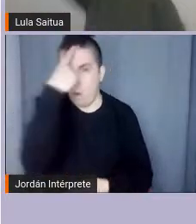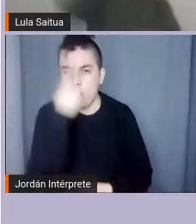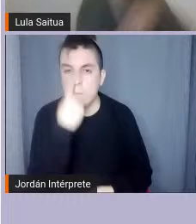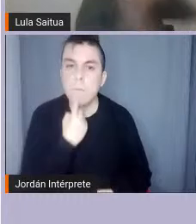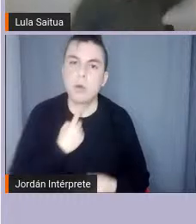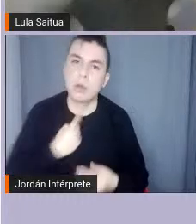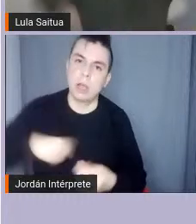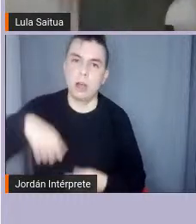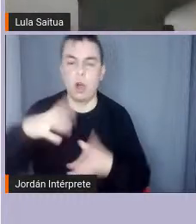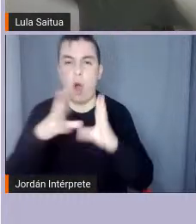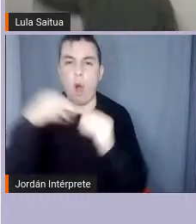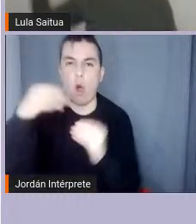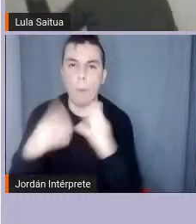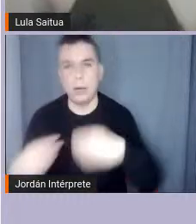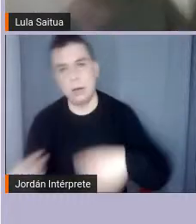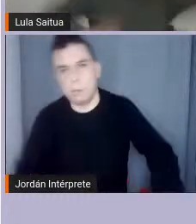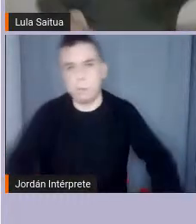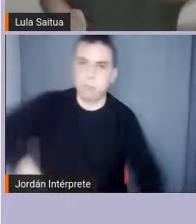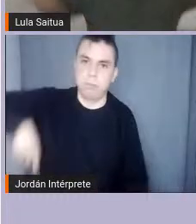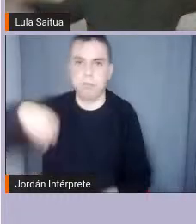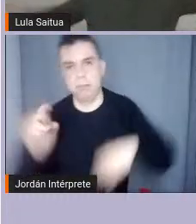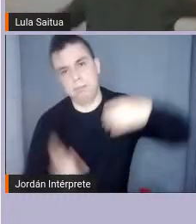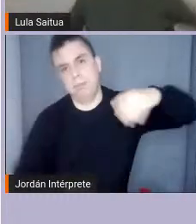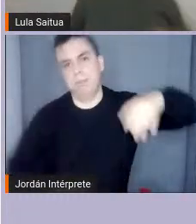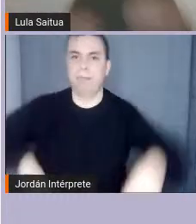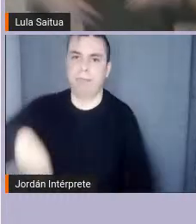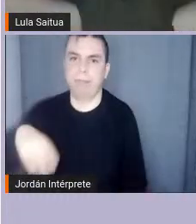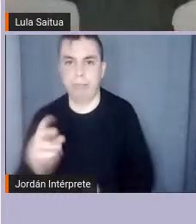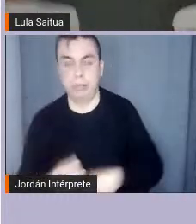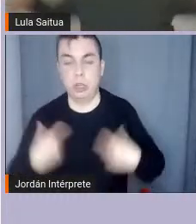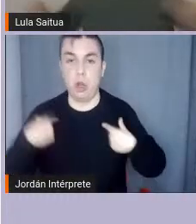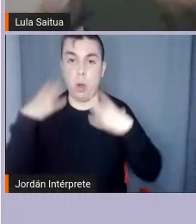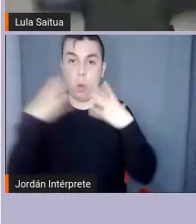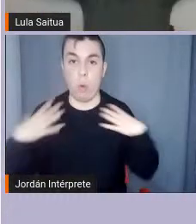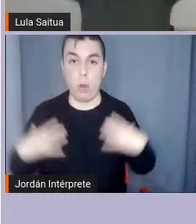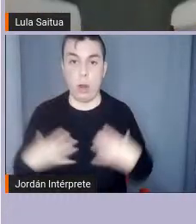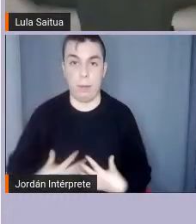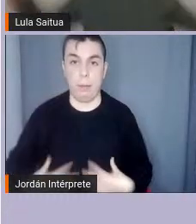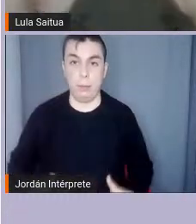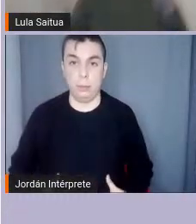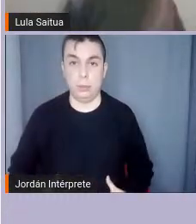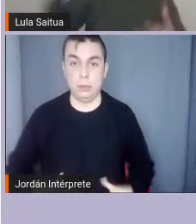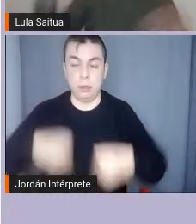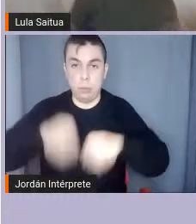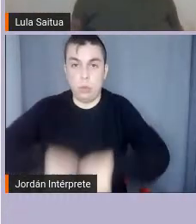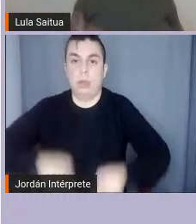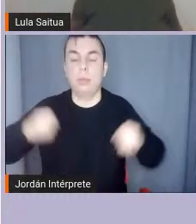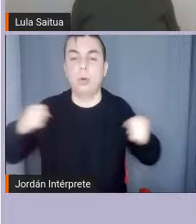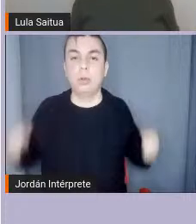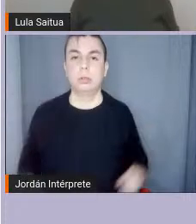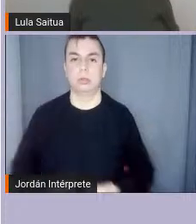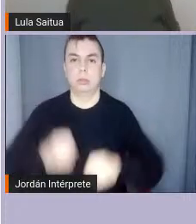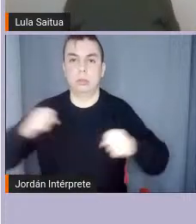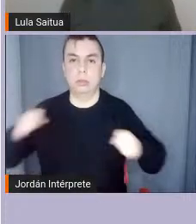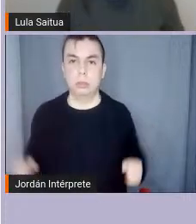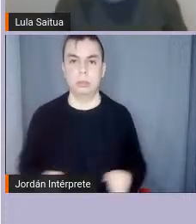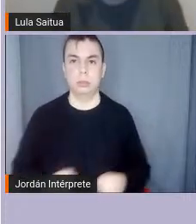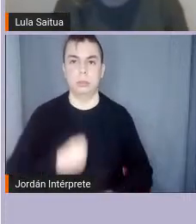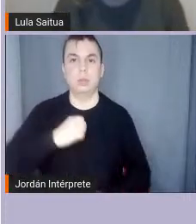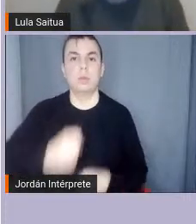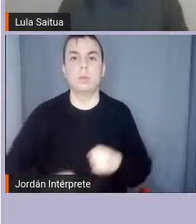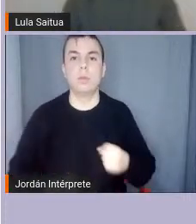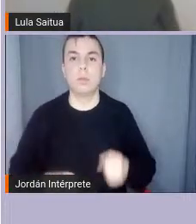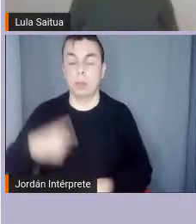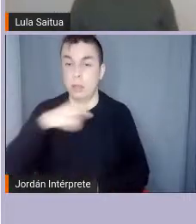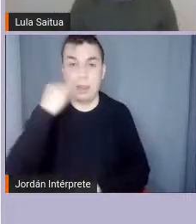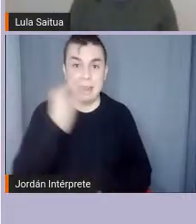que trabajamos y activamos nuestro cuerpo. Podemos hacer activar el cuerpo a los niños en nuestras